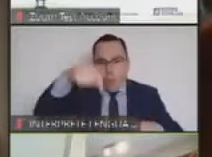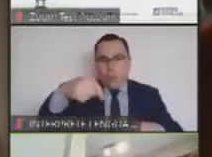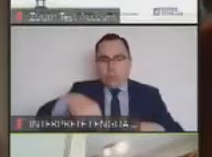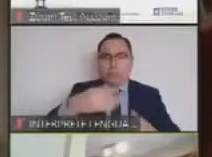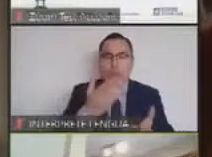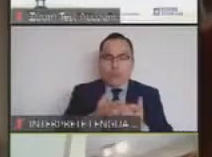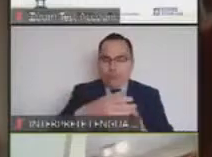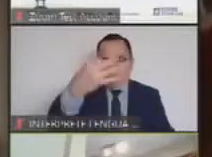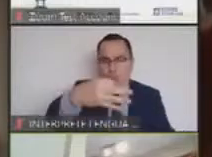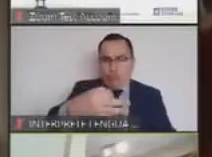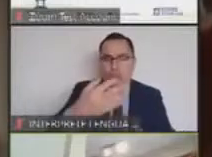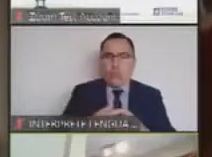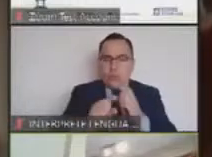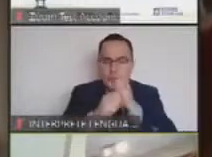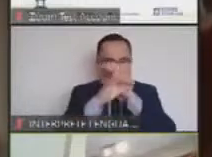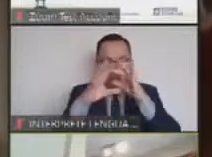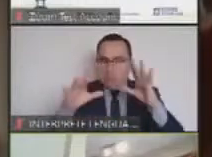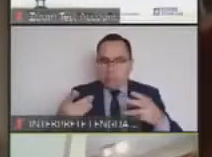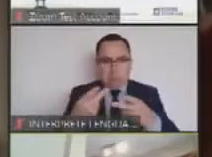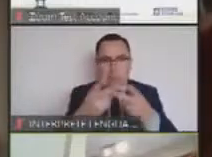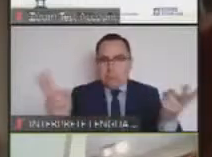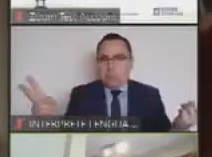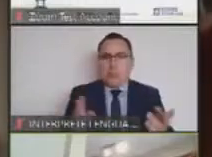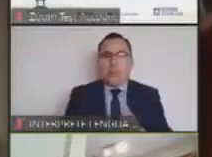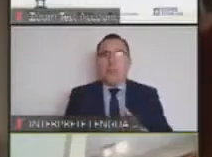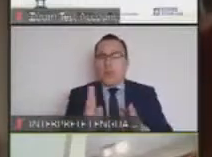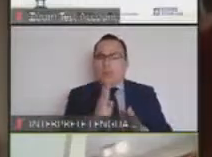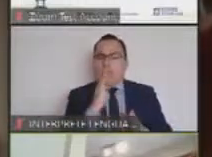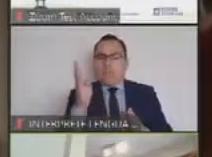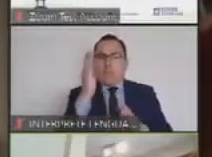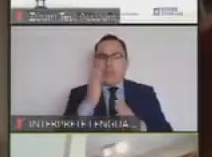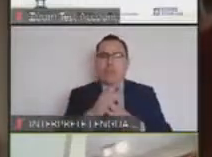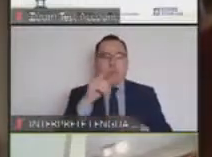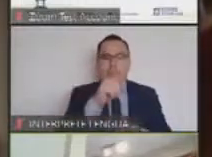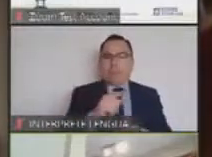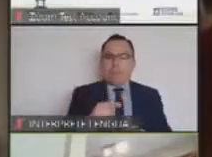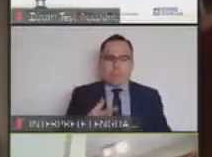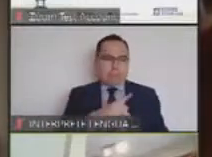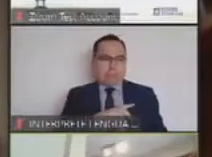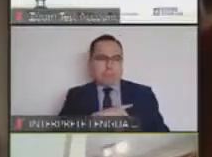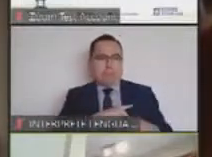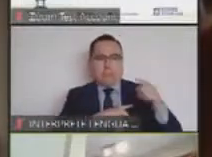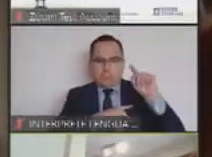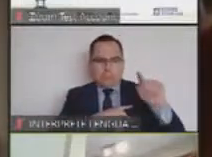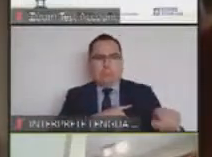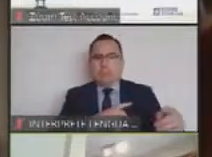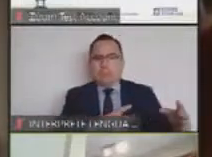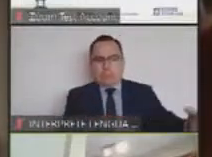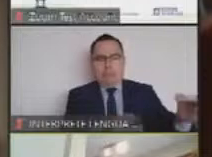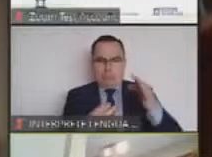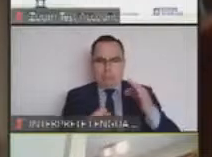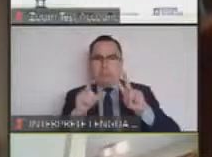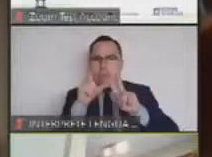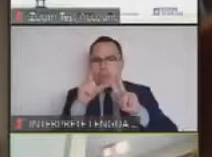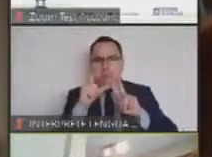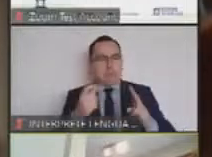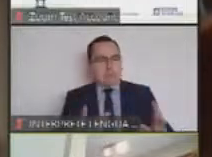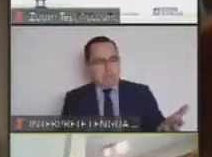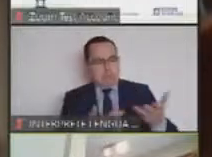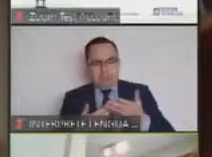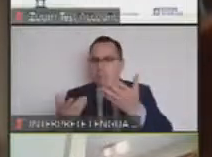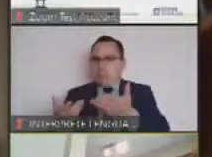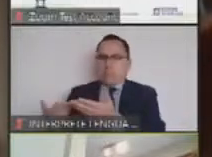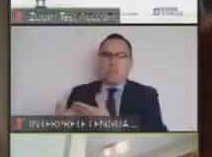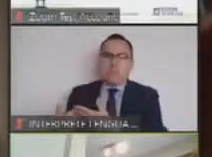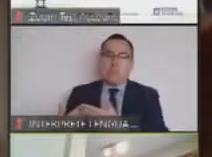públicos, transparentes, basados en el mérito y dotados de mecanismos de impugnación efectivo. También